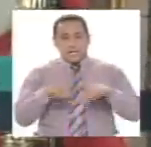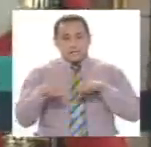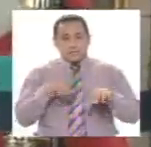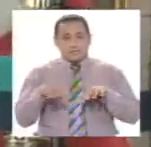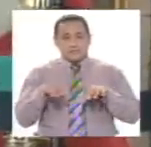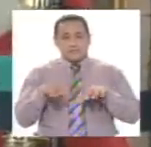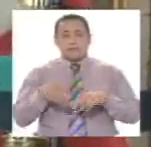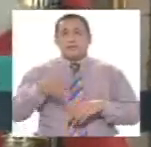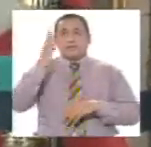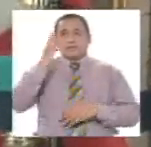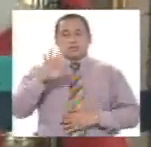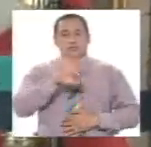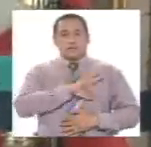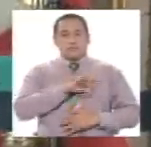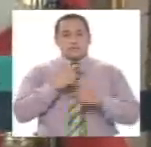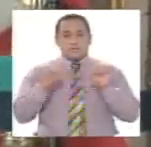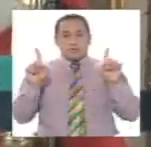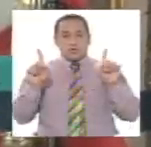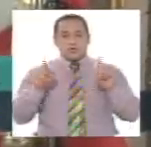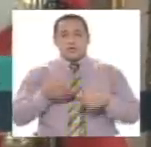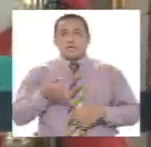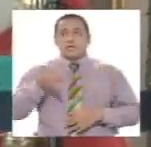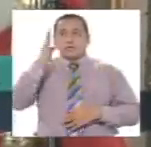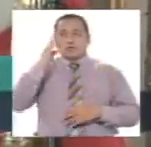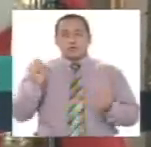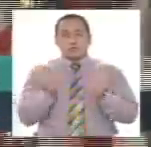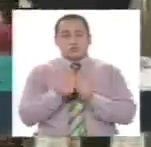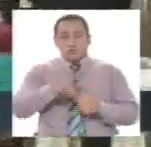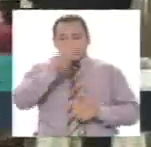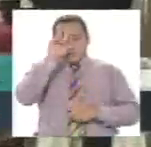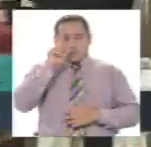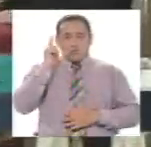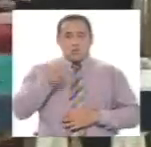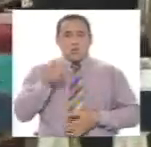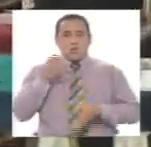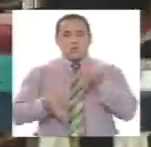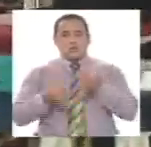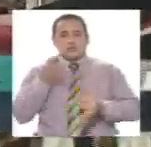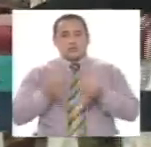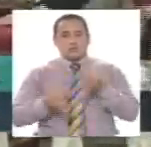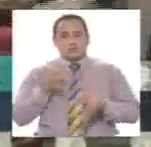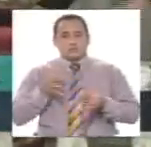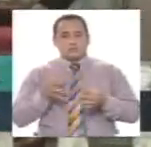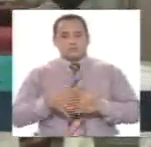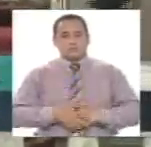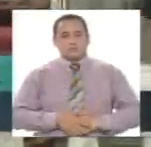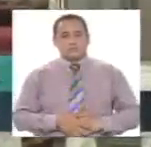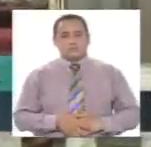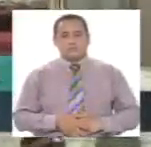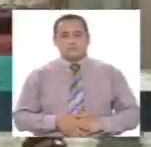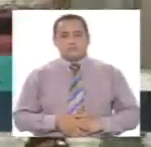hiciereis, que Dios os premie, si no, que Él y la patria os lo demanden.